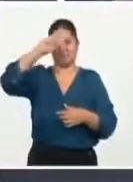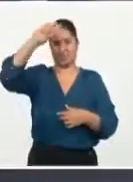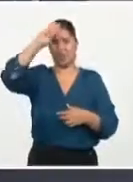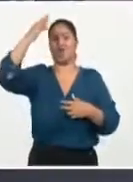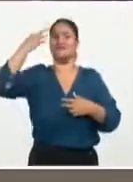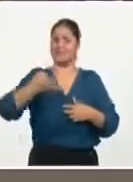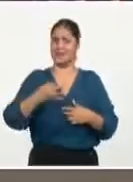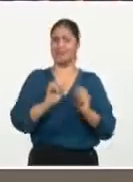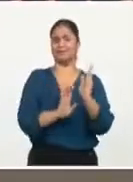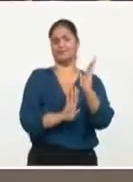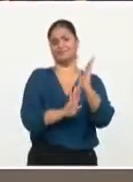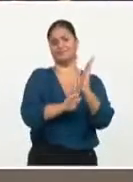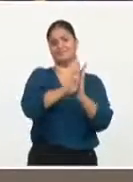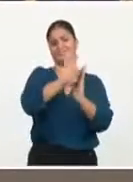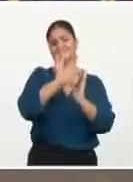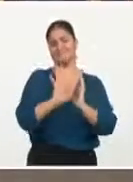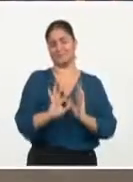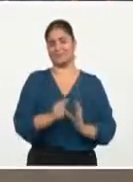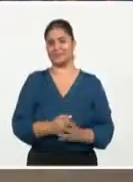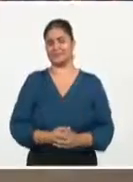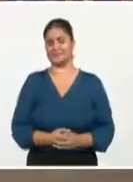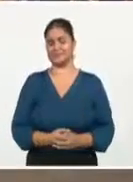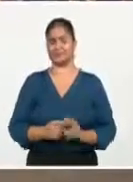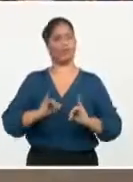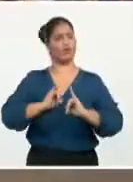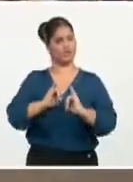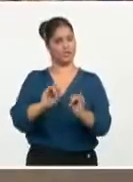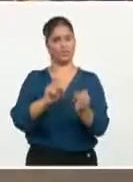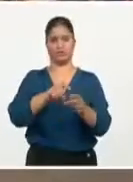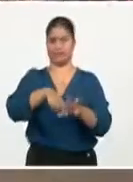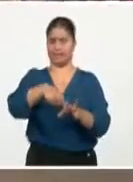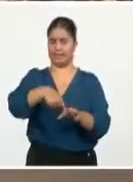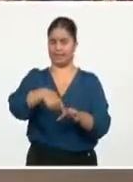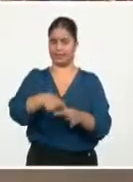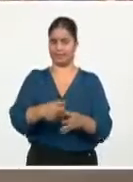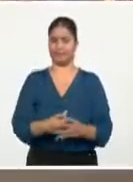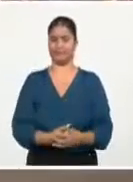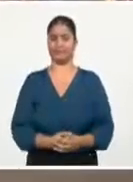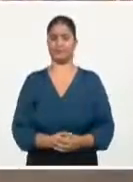Desde la Isla de la Juventud, Osvaldo Pupo Gutiérrez, Sistema Informativo de la Televisión Cubana.